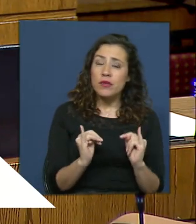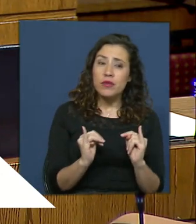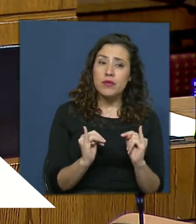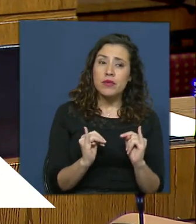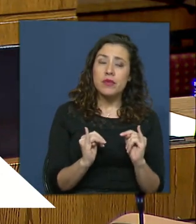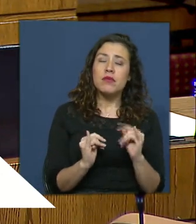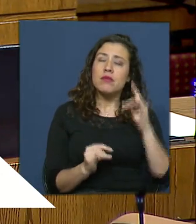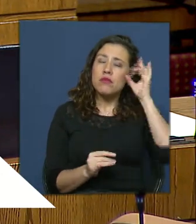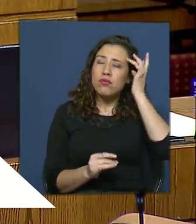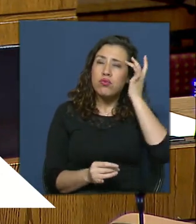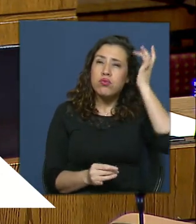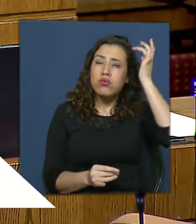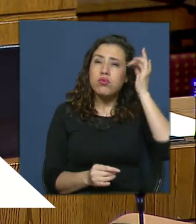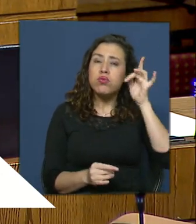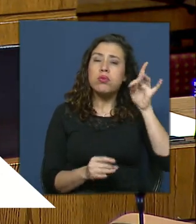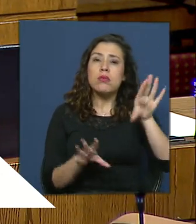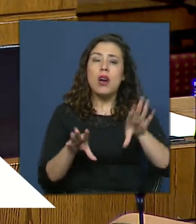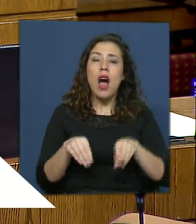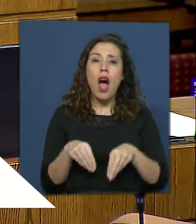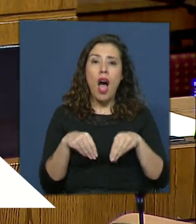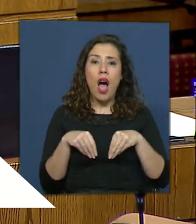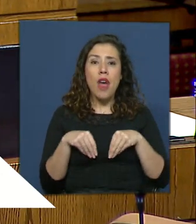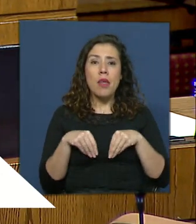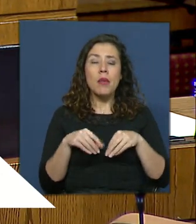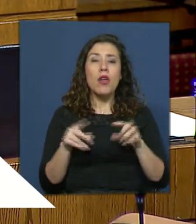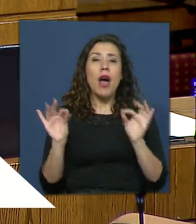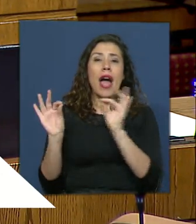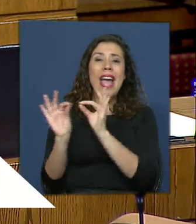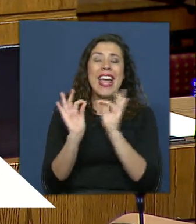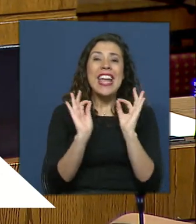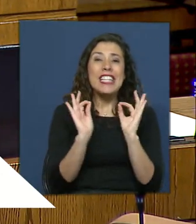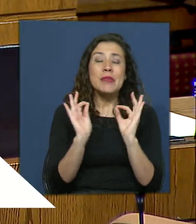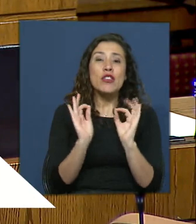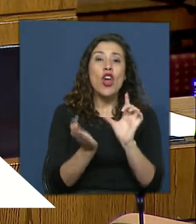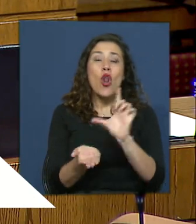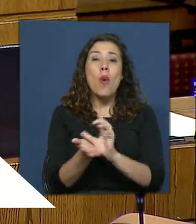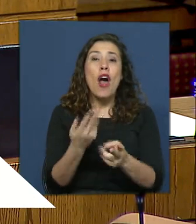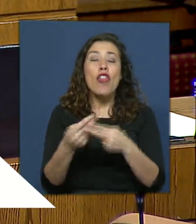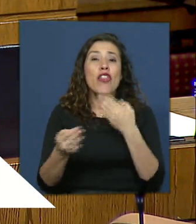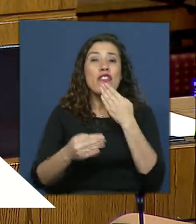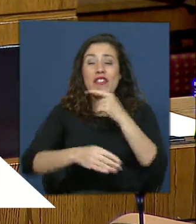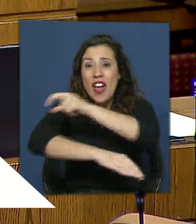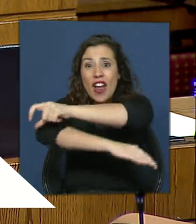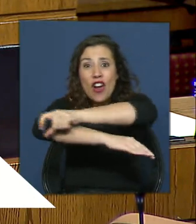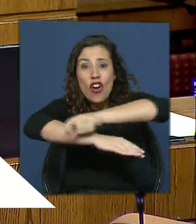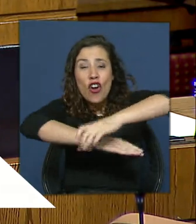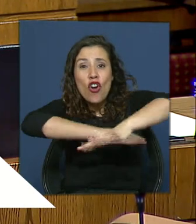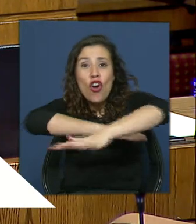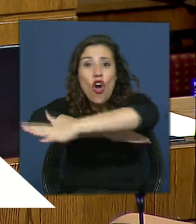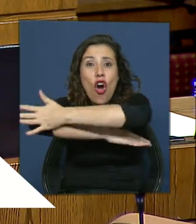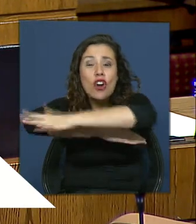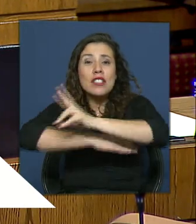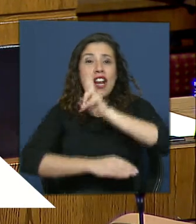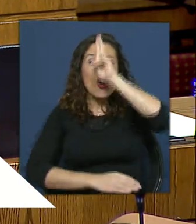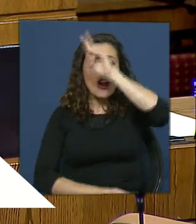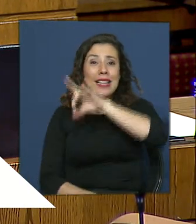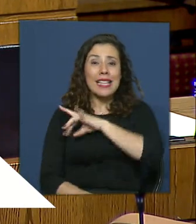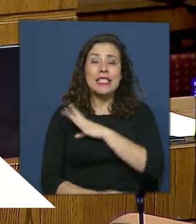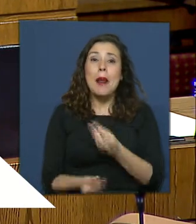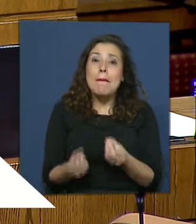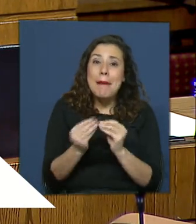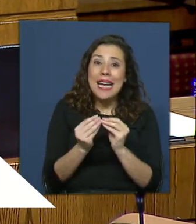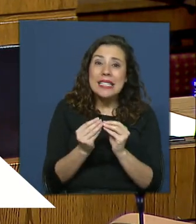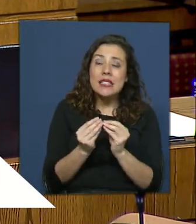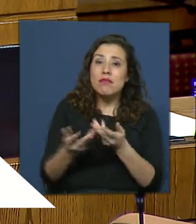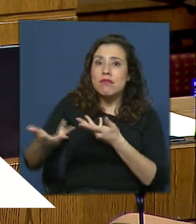y saberes adaptados a las especificidades del territorio costero del norte de Chile, a lo que sumaron